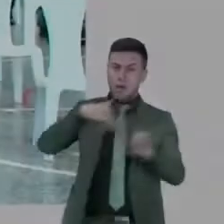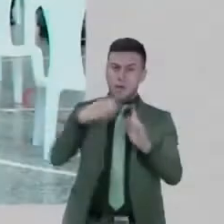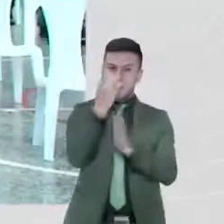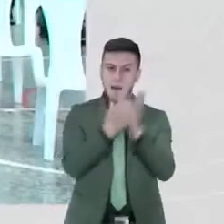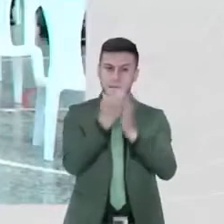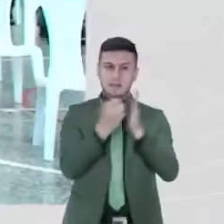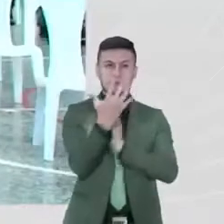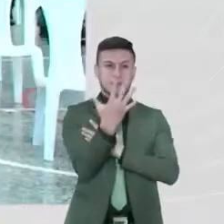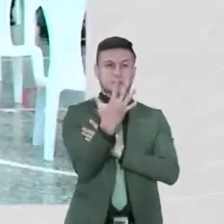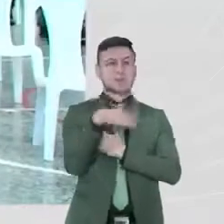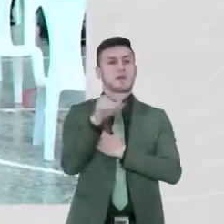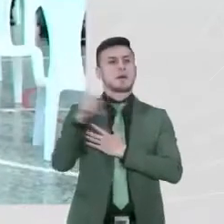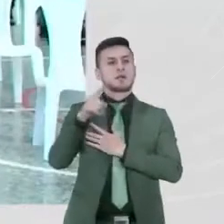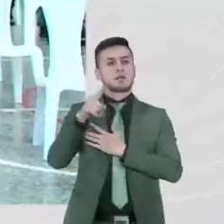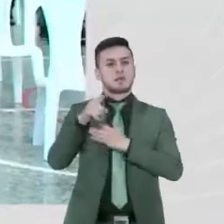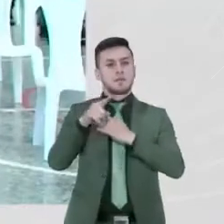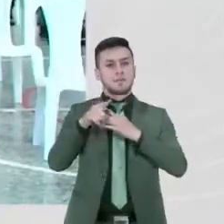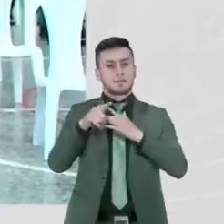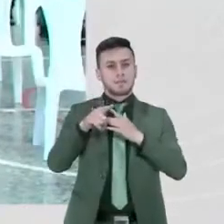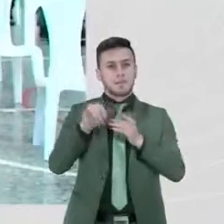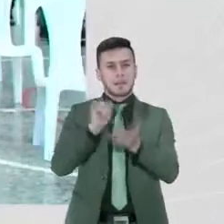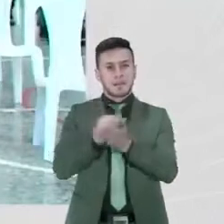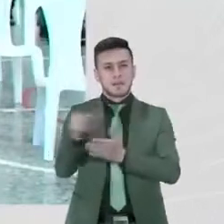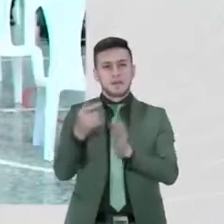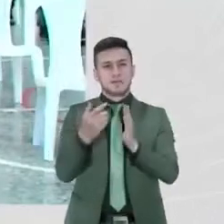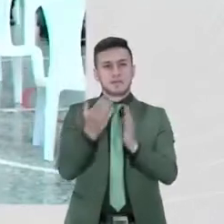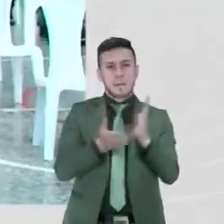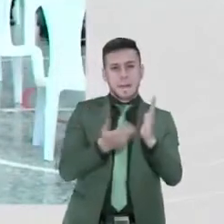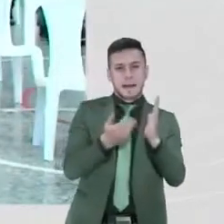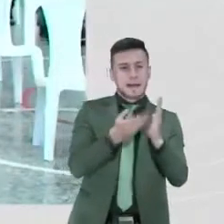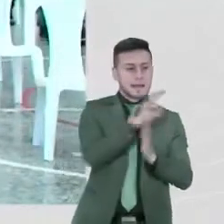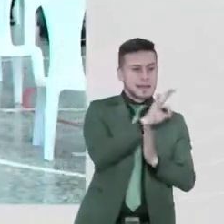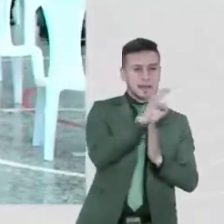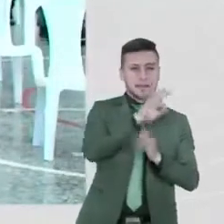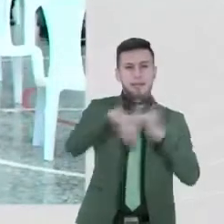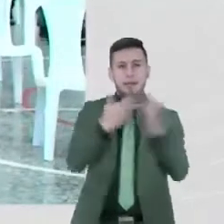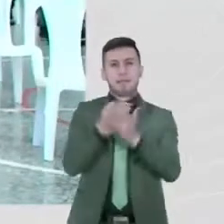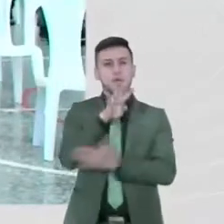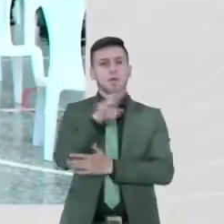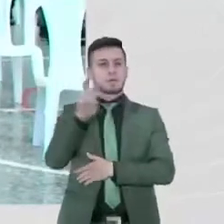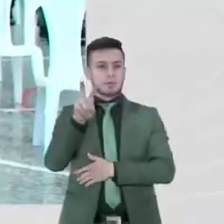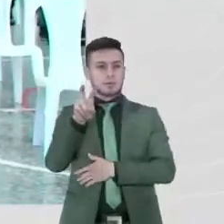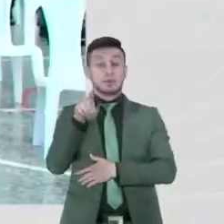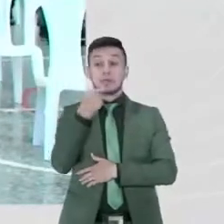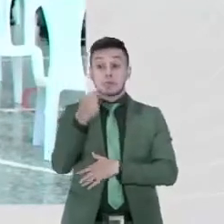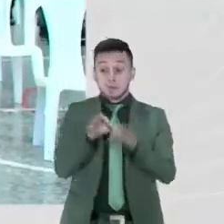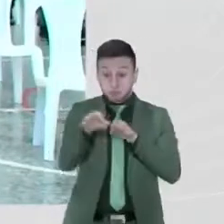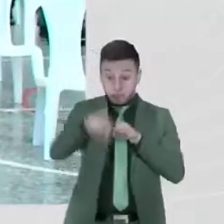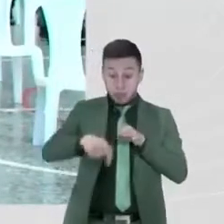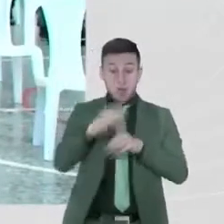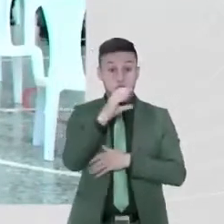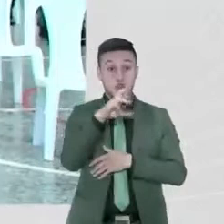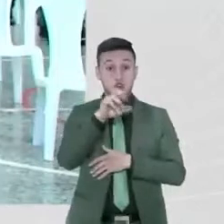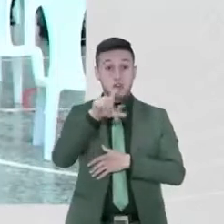Capítulo 5 sobre ecosistemas terrestres, flora, páginas 33 a la 47. Nuestro municipio de Corrales